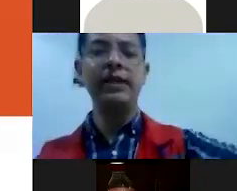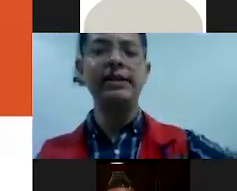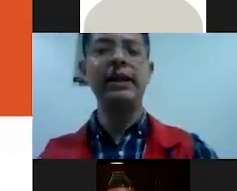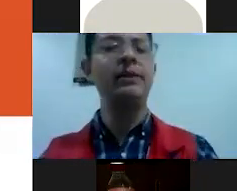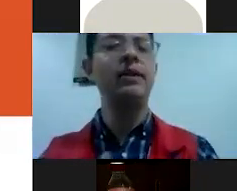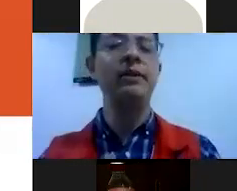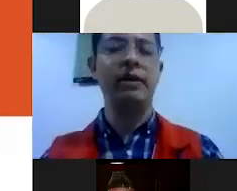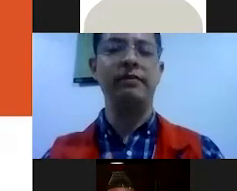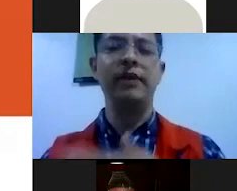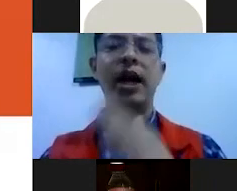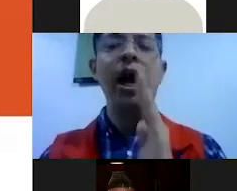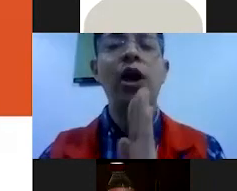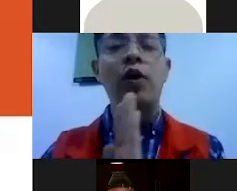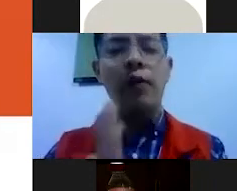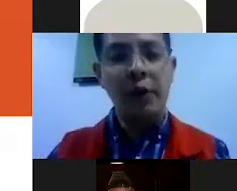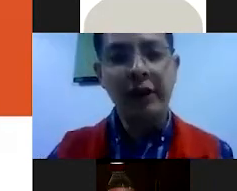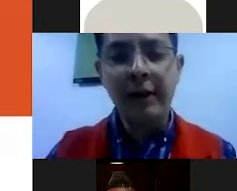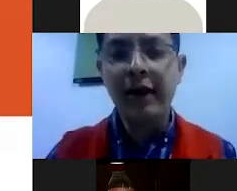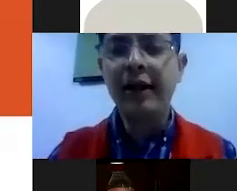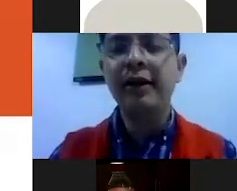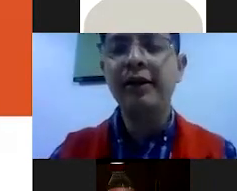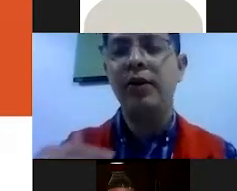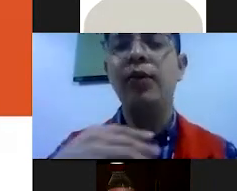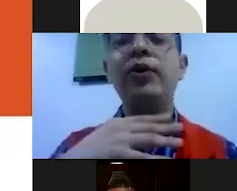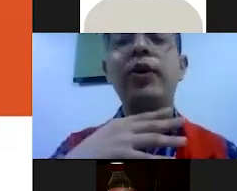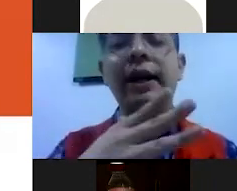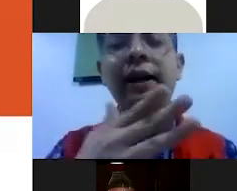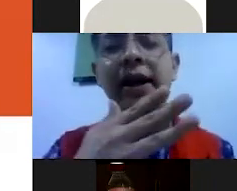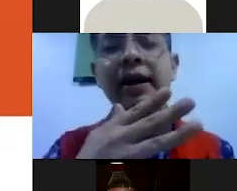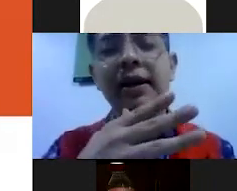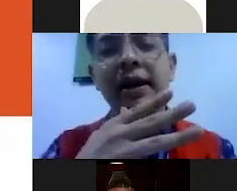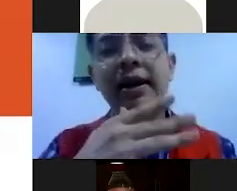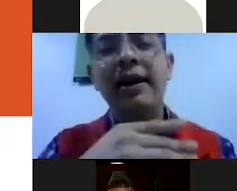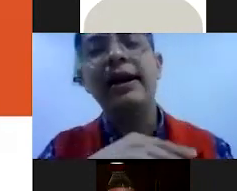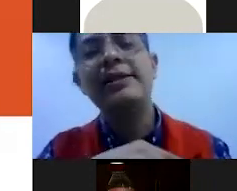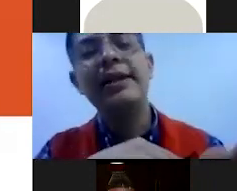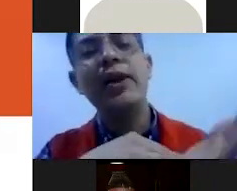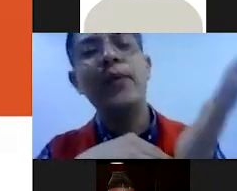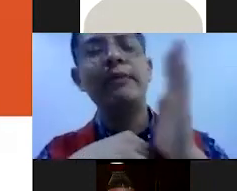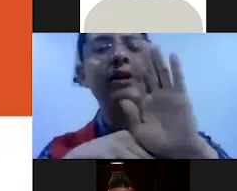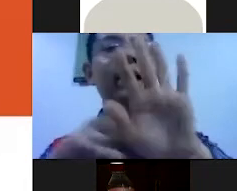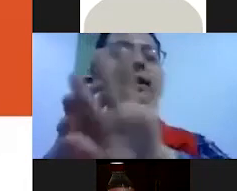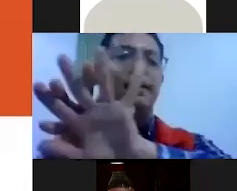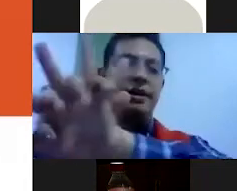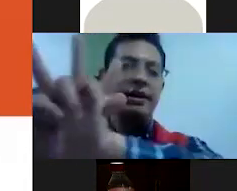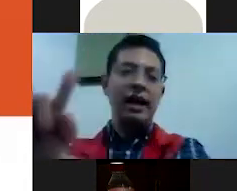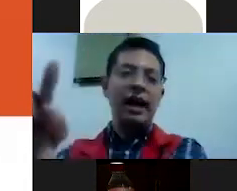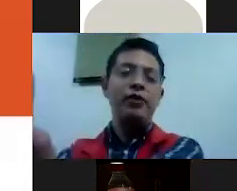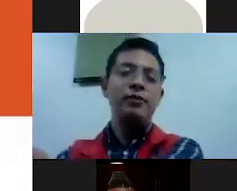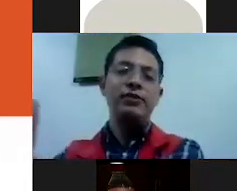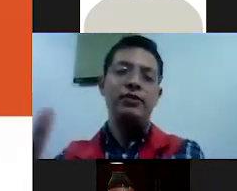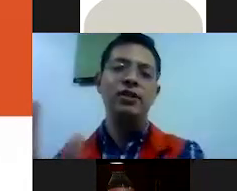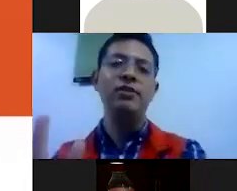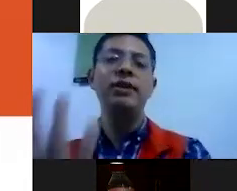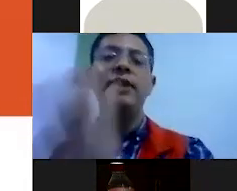a ser exactamente la misma. Como lo comenta Valeria, lo único que va a cambiar es que ya no voy a aplicar